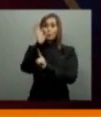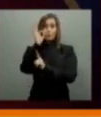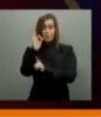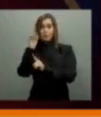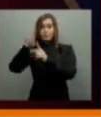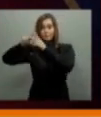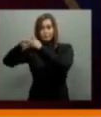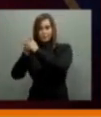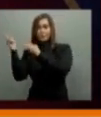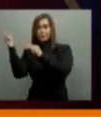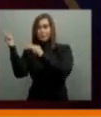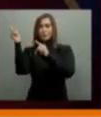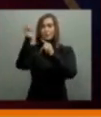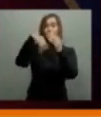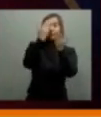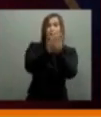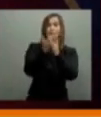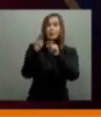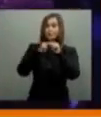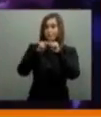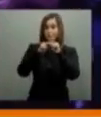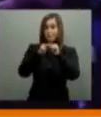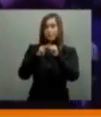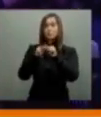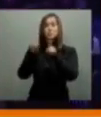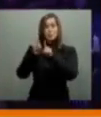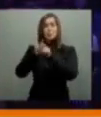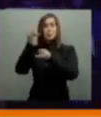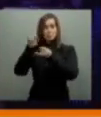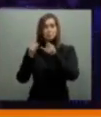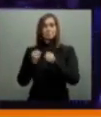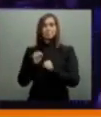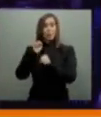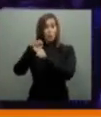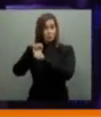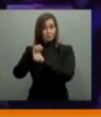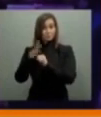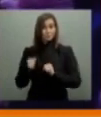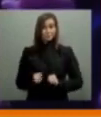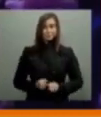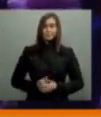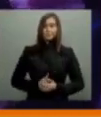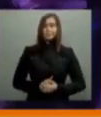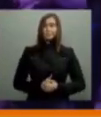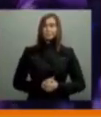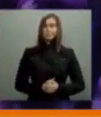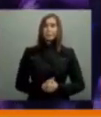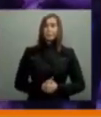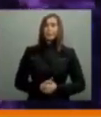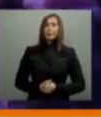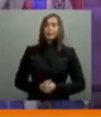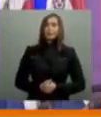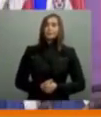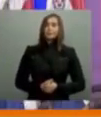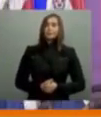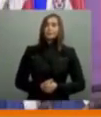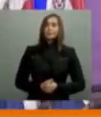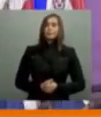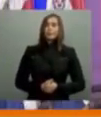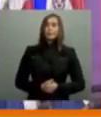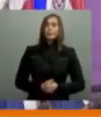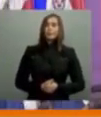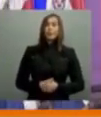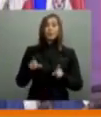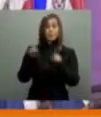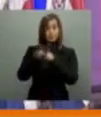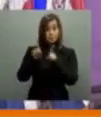para que saliera del medio diario y la dejaron en un medio en una posición de los fines de semana un día el de